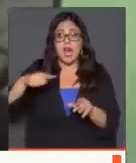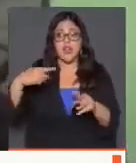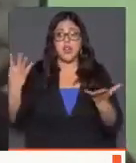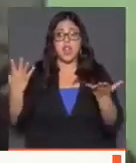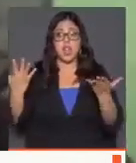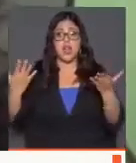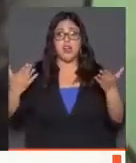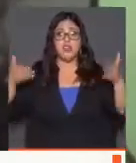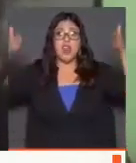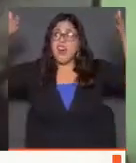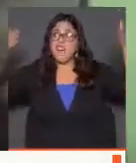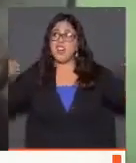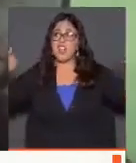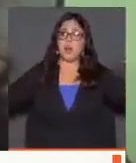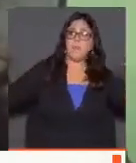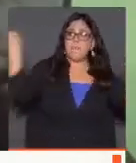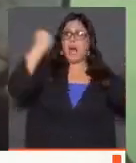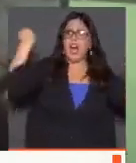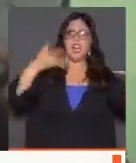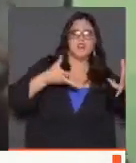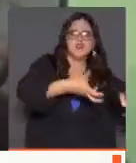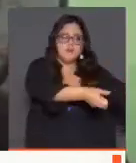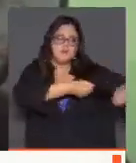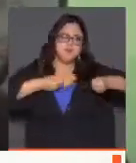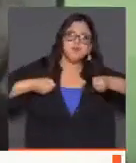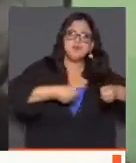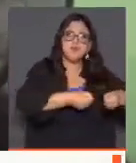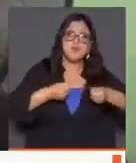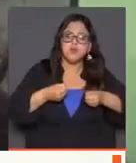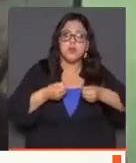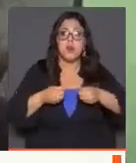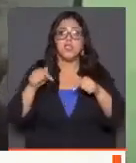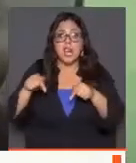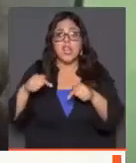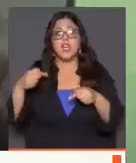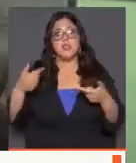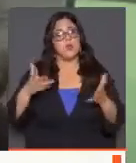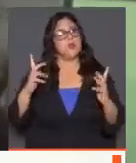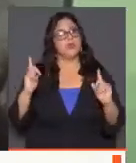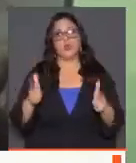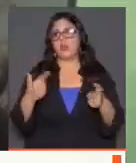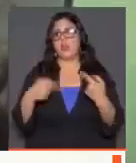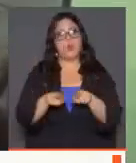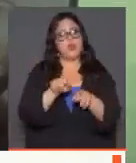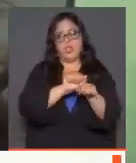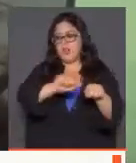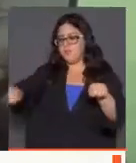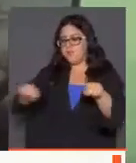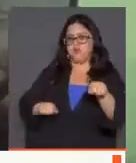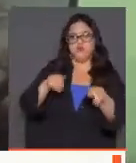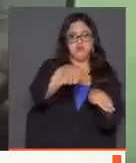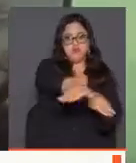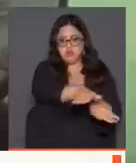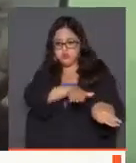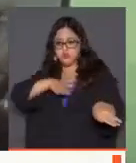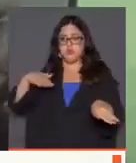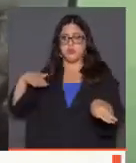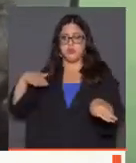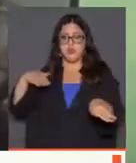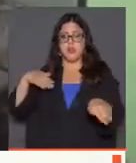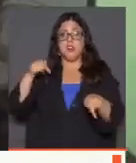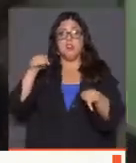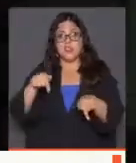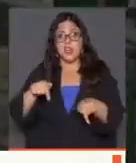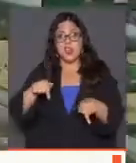vidrio, forcejeo. Por suerte logré salir en reversa con el auto y escaparme de